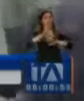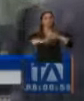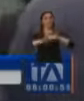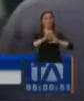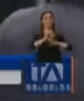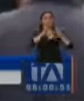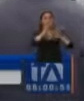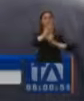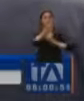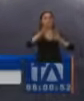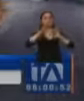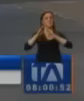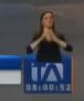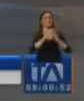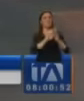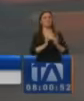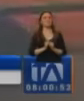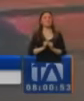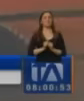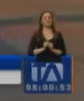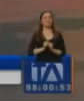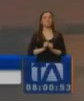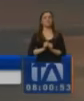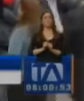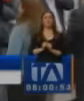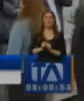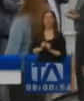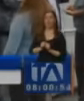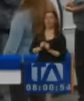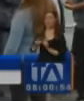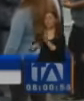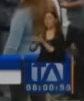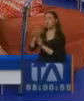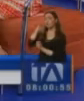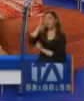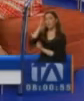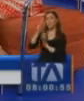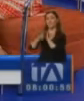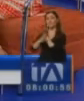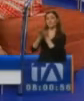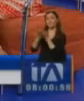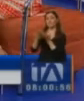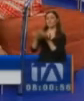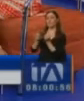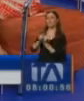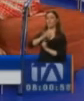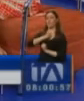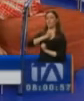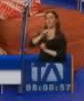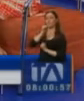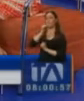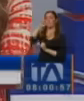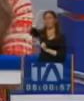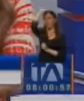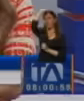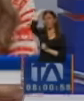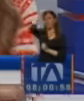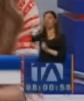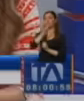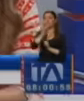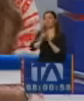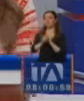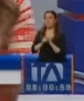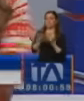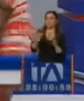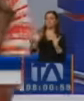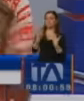condado. Pero también hablan, y una de las preocupaciones de los moradores es que se atenta contra su intimidad, contra su privacidad,